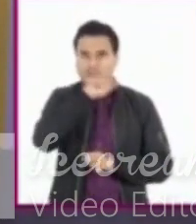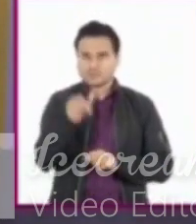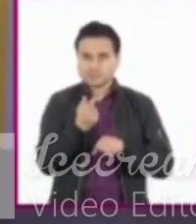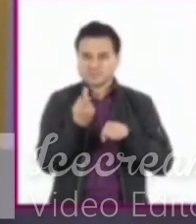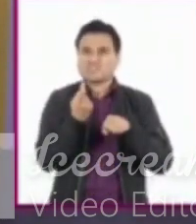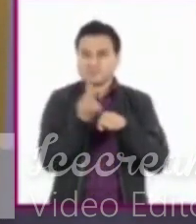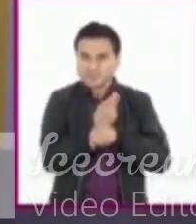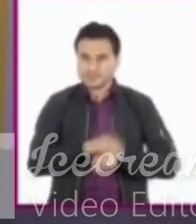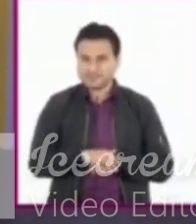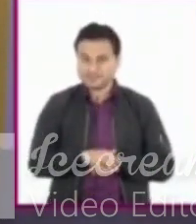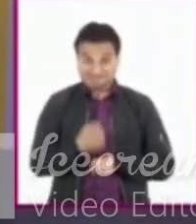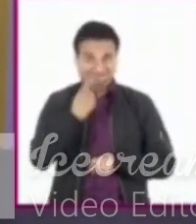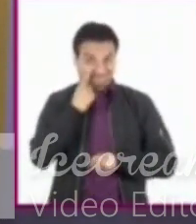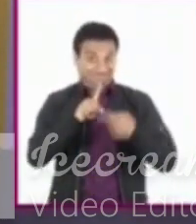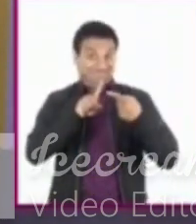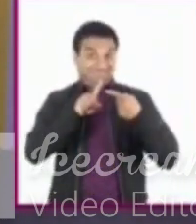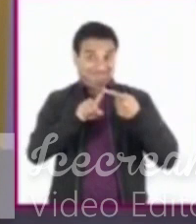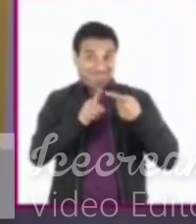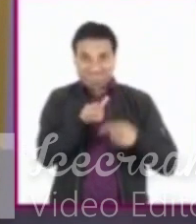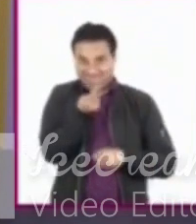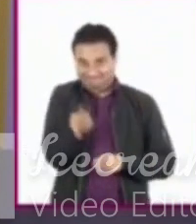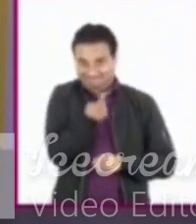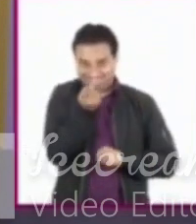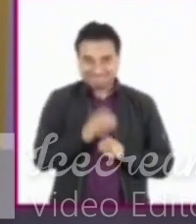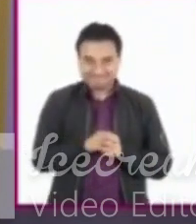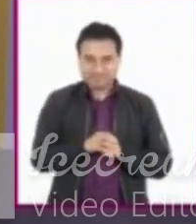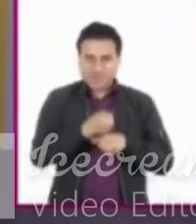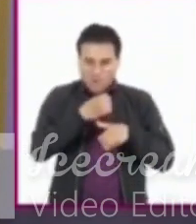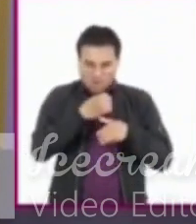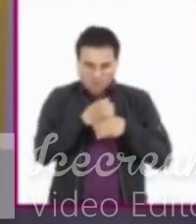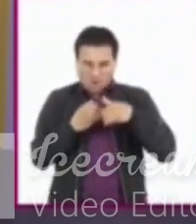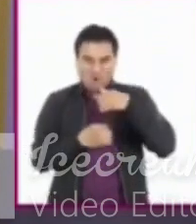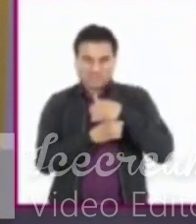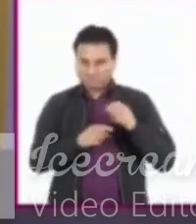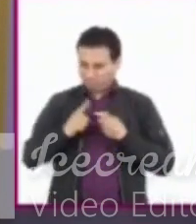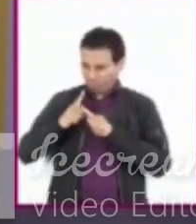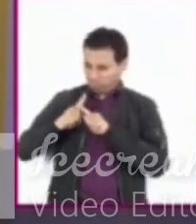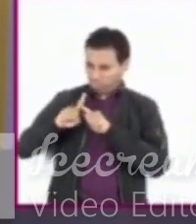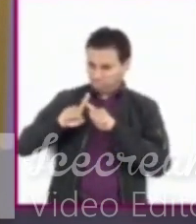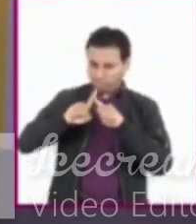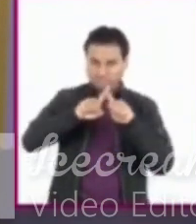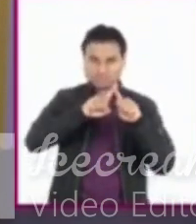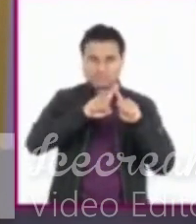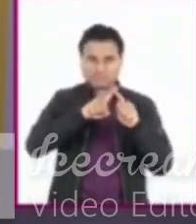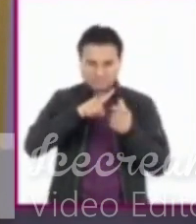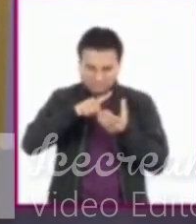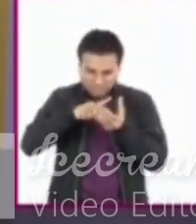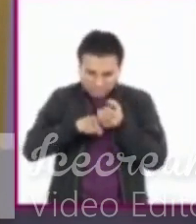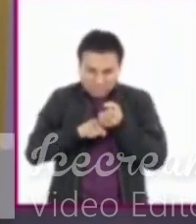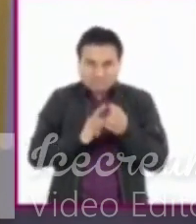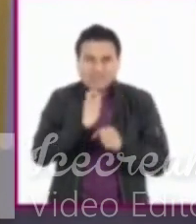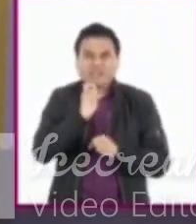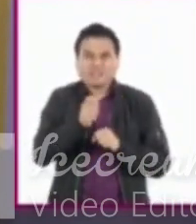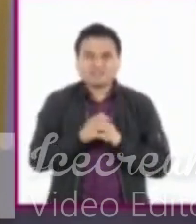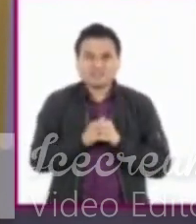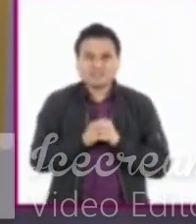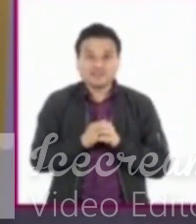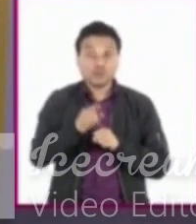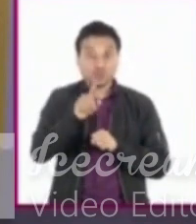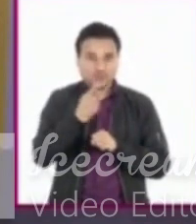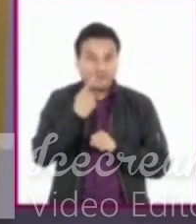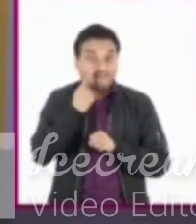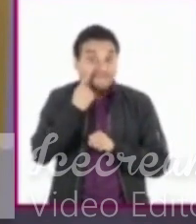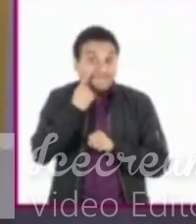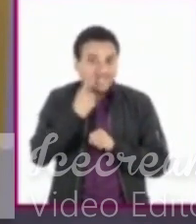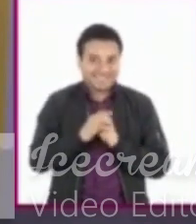Analicemos el primer planteamiento. ¿De qué se conforma todo lo que los rodea en su vida diaria? Si observan bien, verán